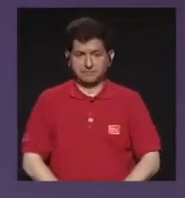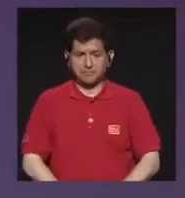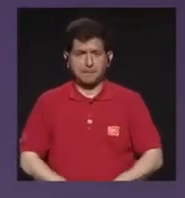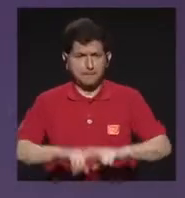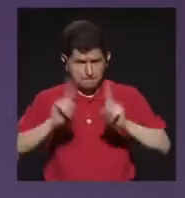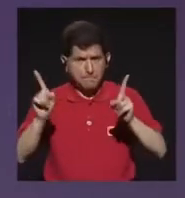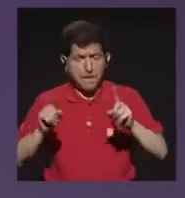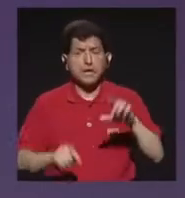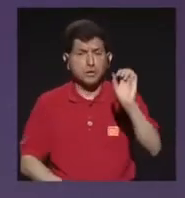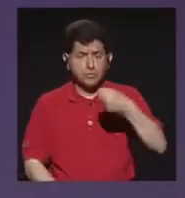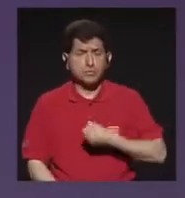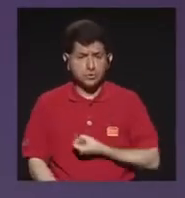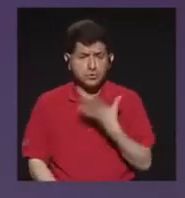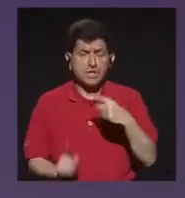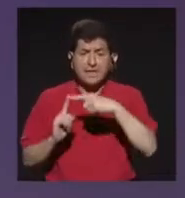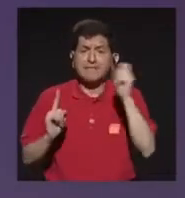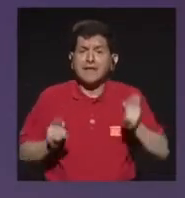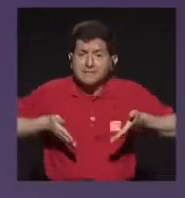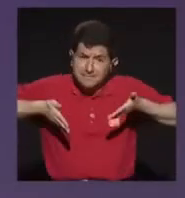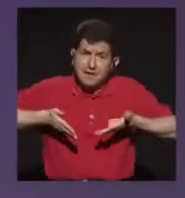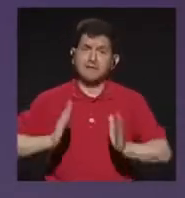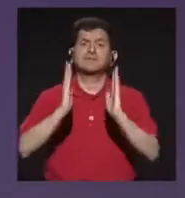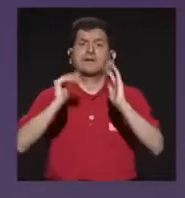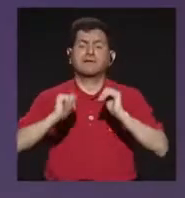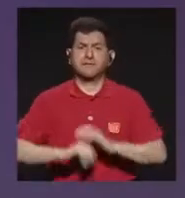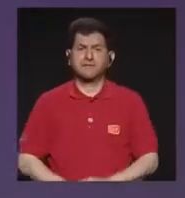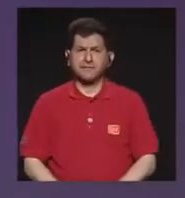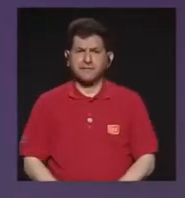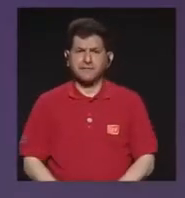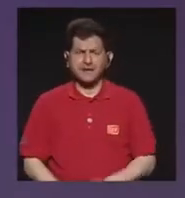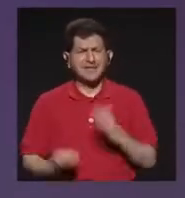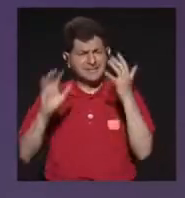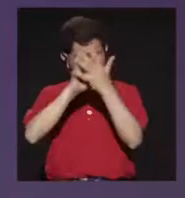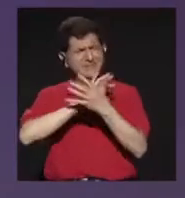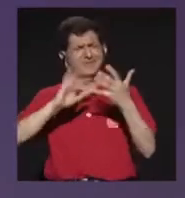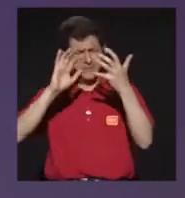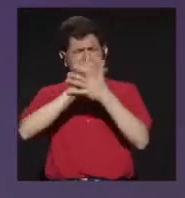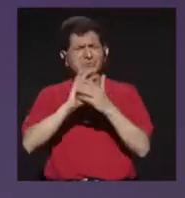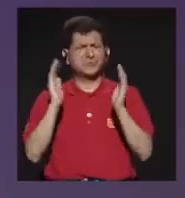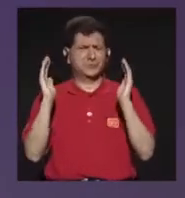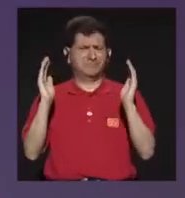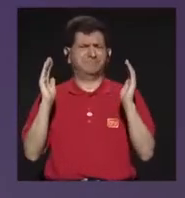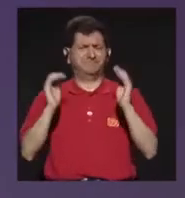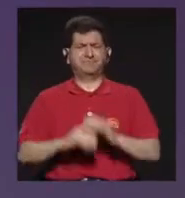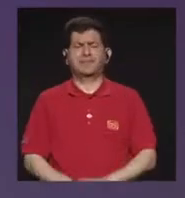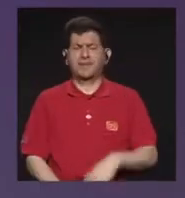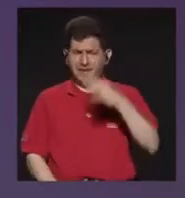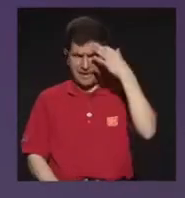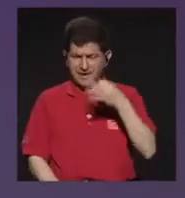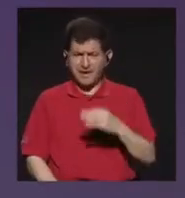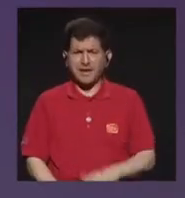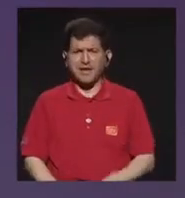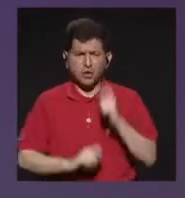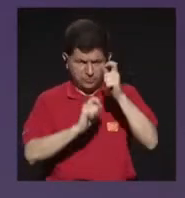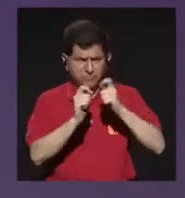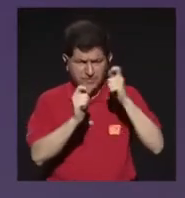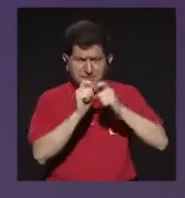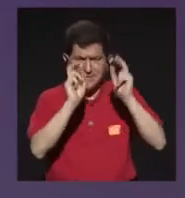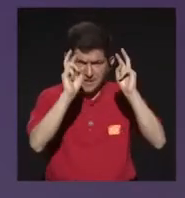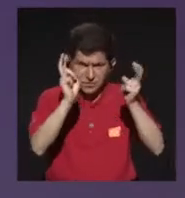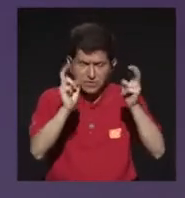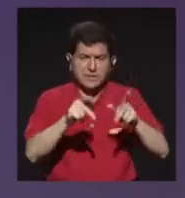pero se manifiesta desde que nacemos. O sea, hay una gran confusión. En realidad creo que hay especificidad en el tema